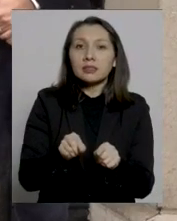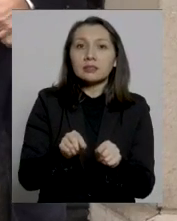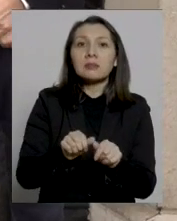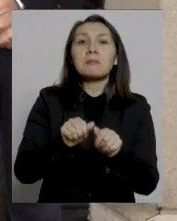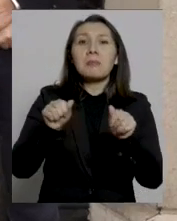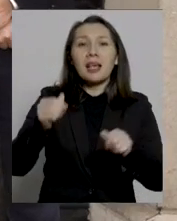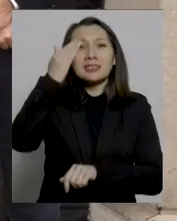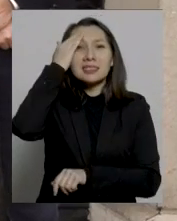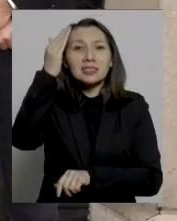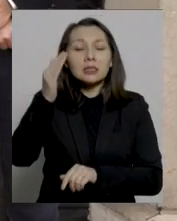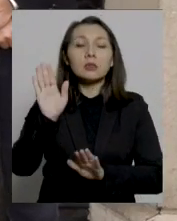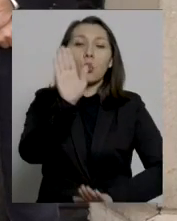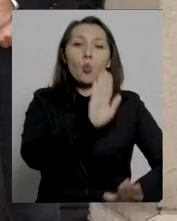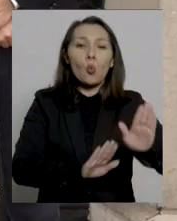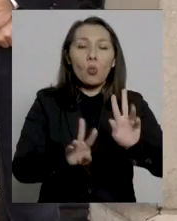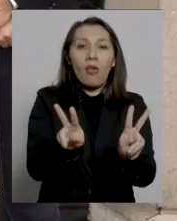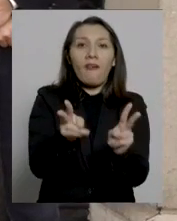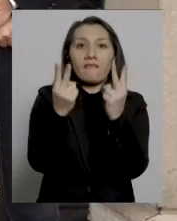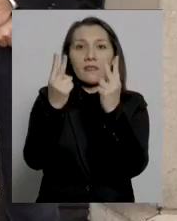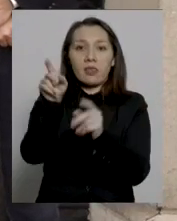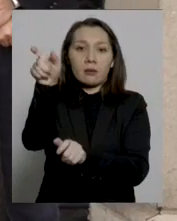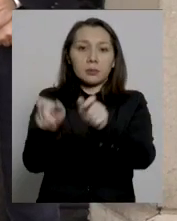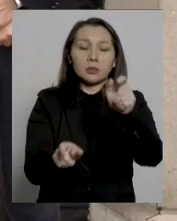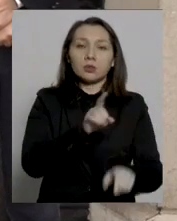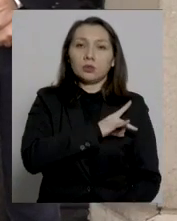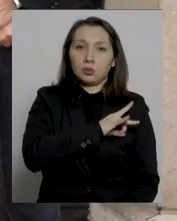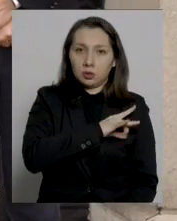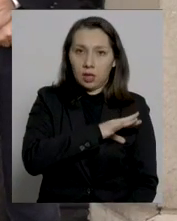es proteger la vida de los chilenos.